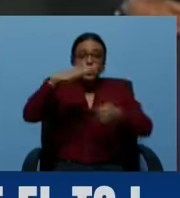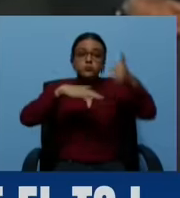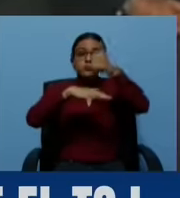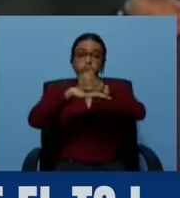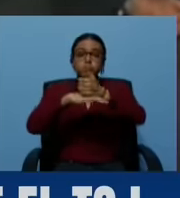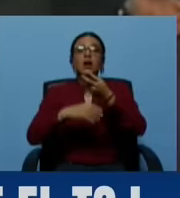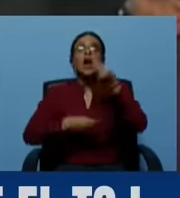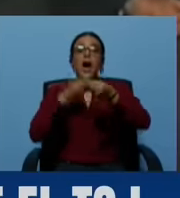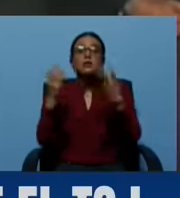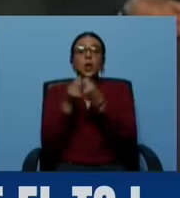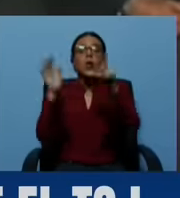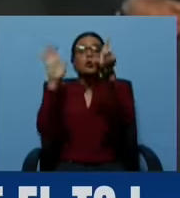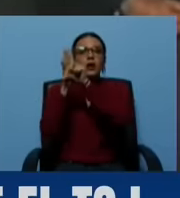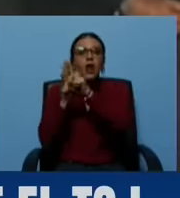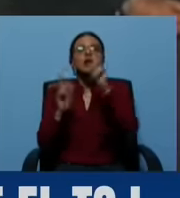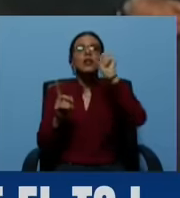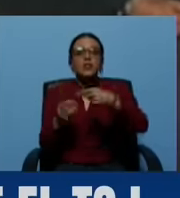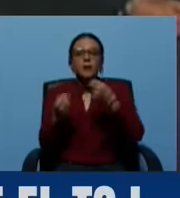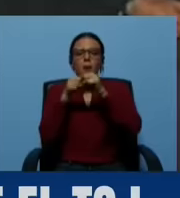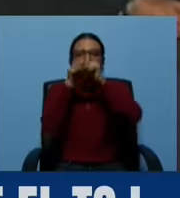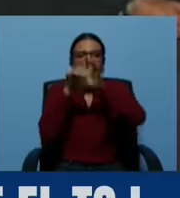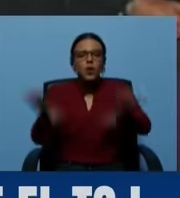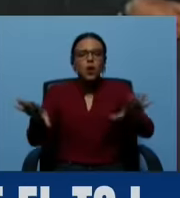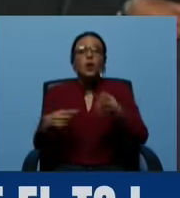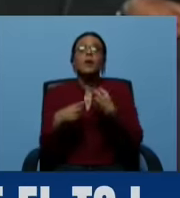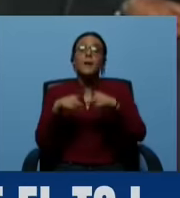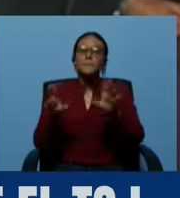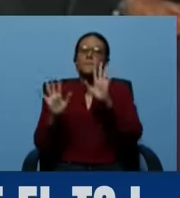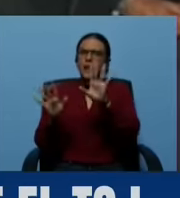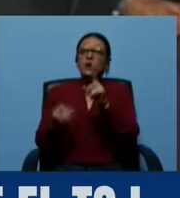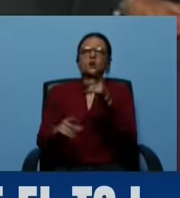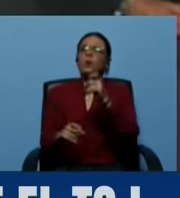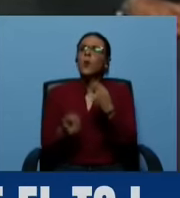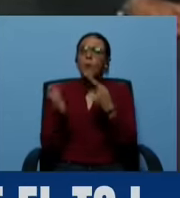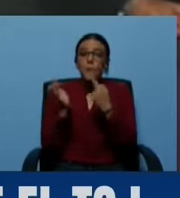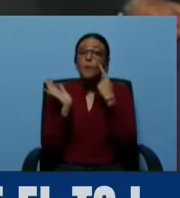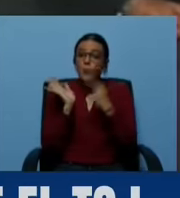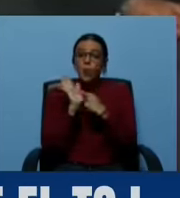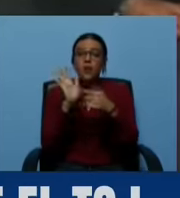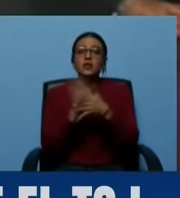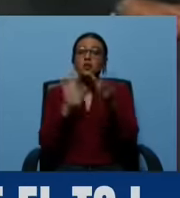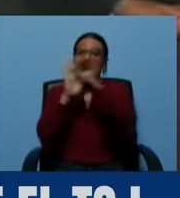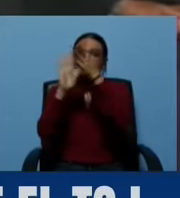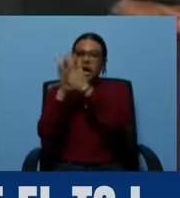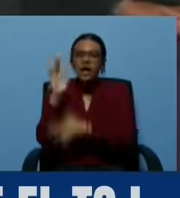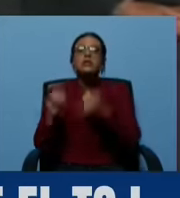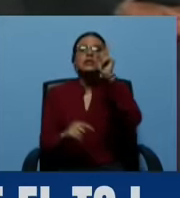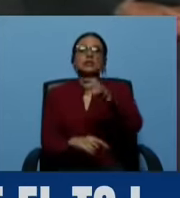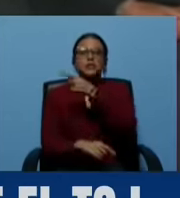las leyes que tiene que hacer esa publicación. Pero no ha respondido, ¿las presentó o no presentó las actas como pruebas?